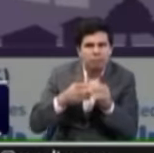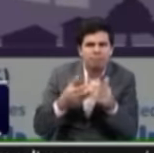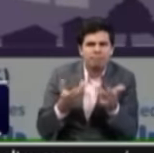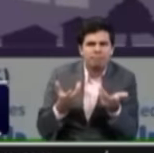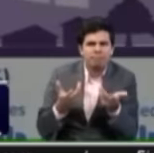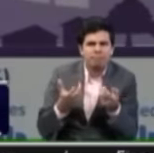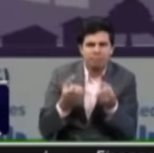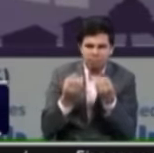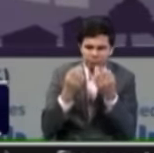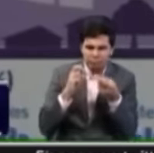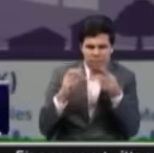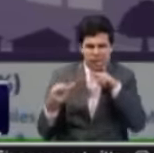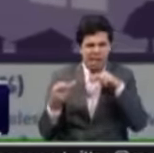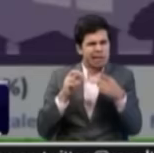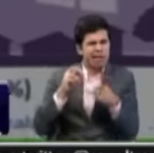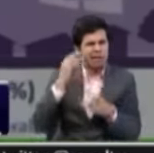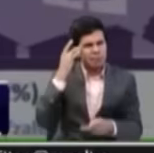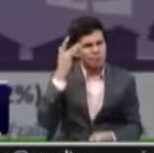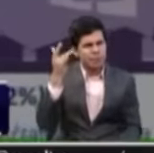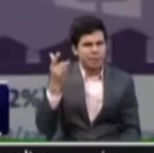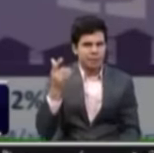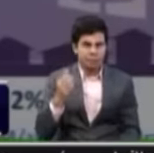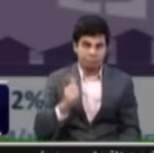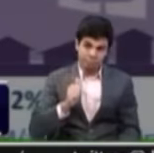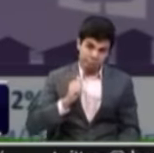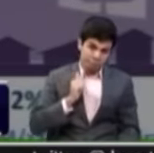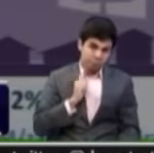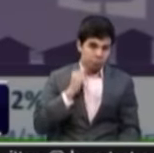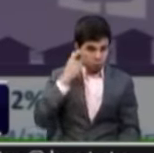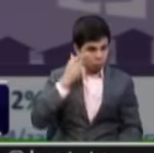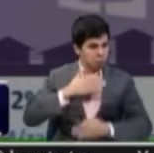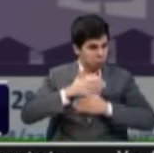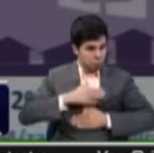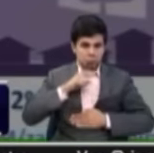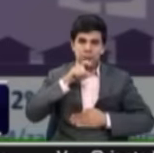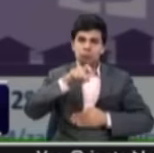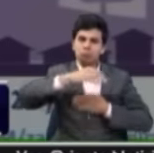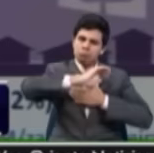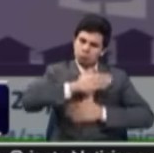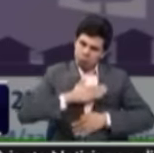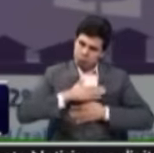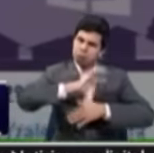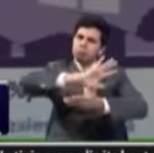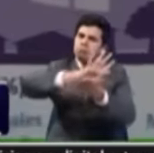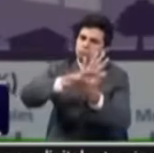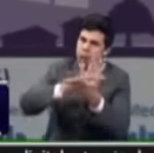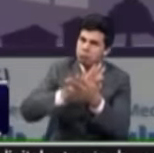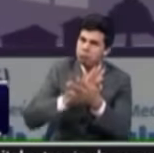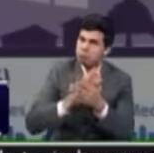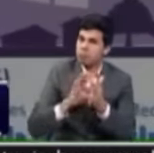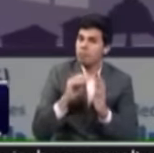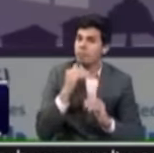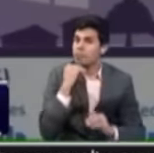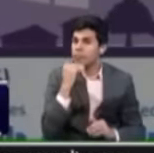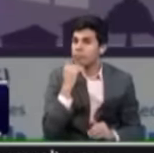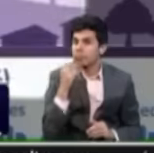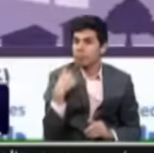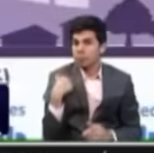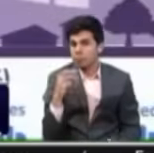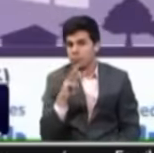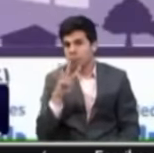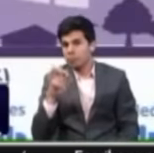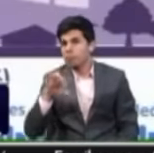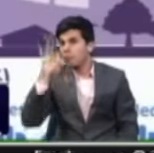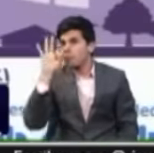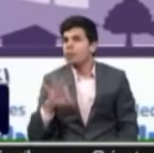qué esa contradicción? En lo personal, me siento seguro en Bucaramanga, pero no sé si hago parte del